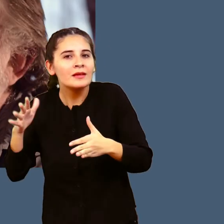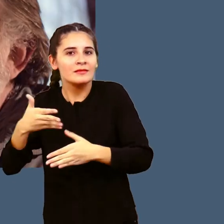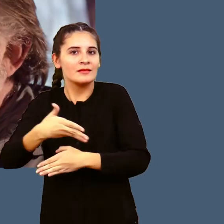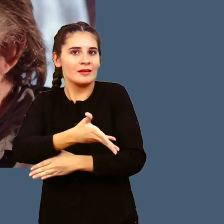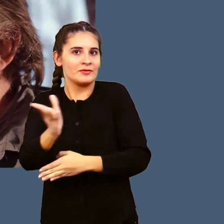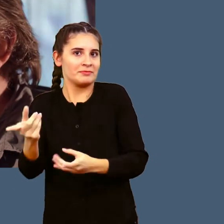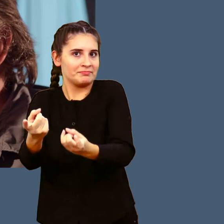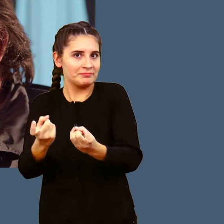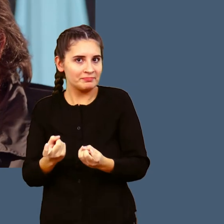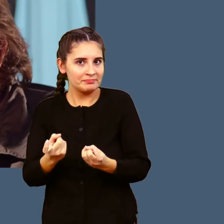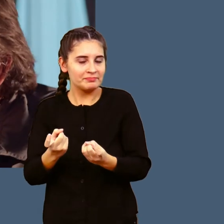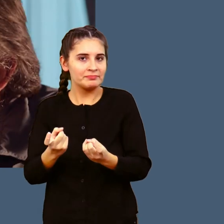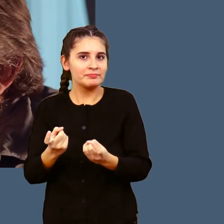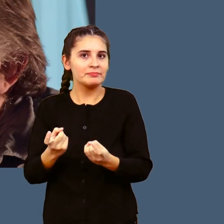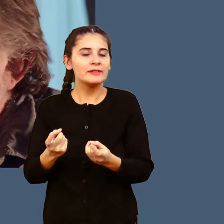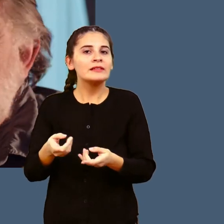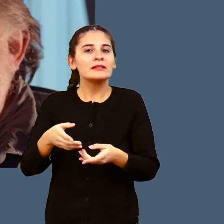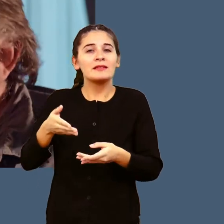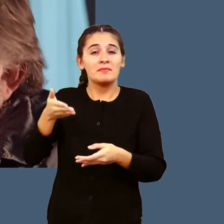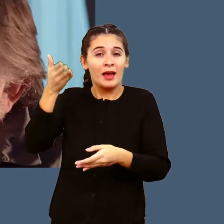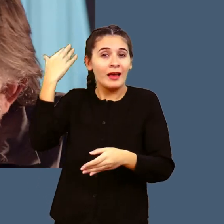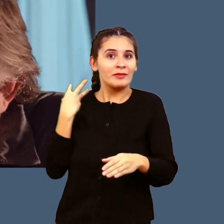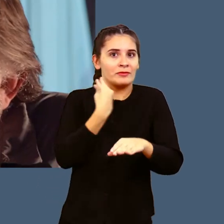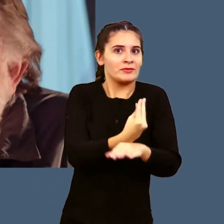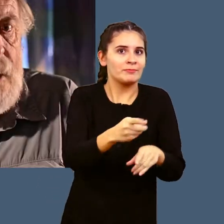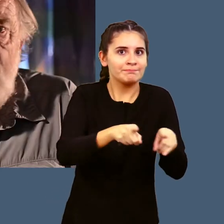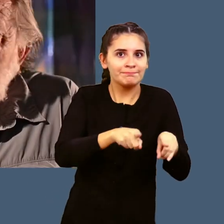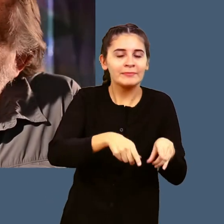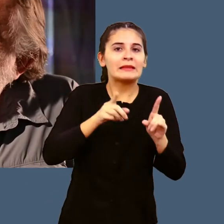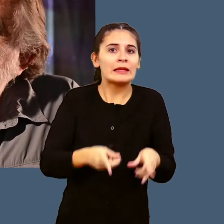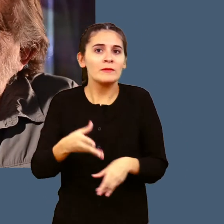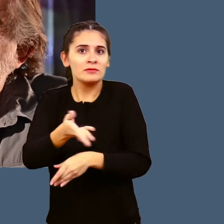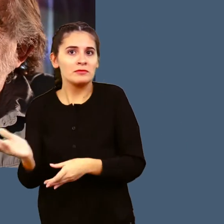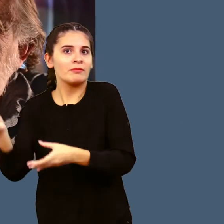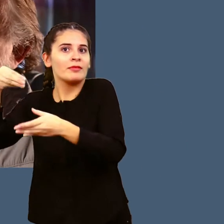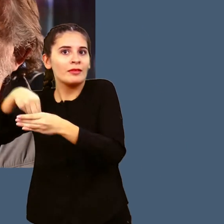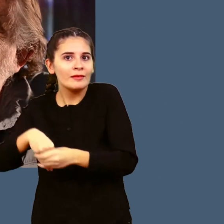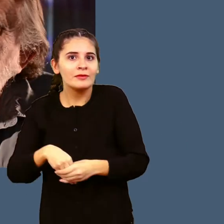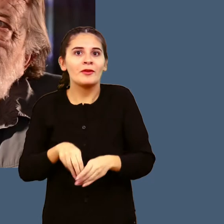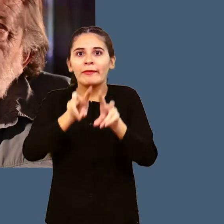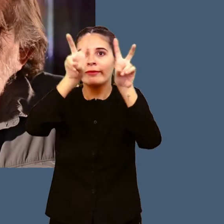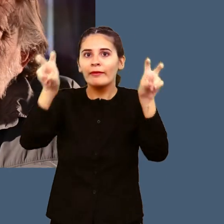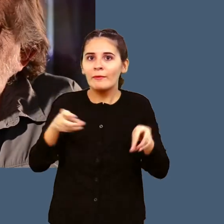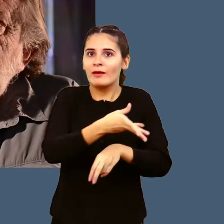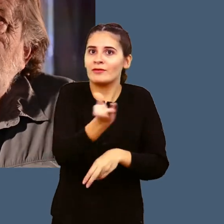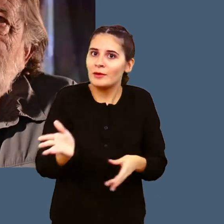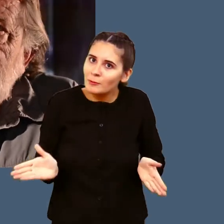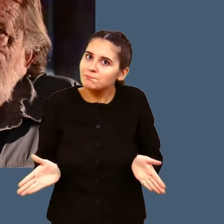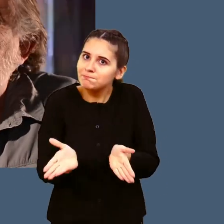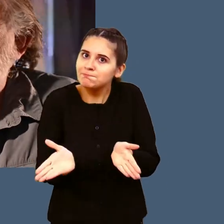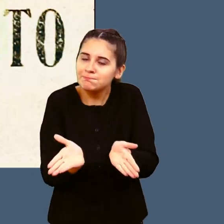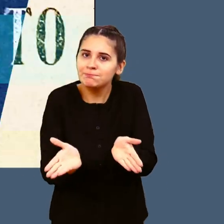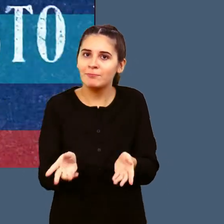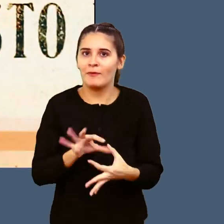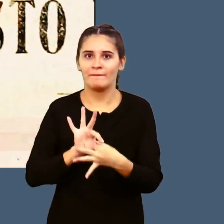precisa desde cuando estaba en la conducción y cuando estaba en la sociedad, de poder empujar a que la sociedad pueda ir hacia